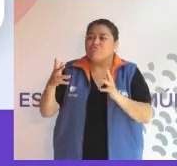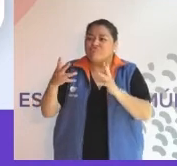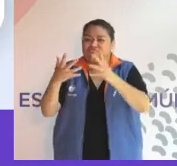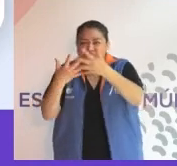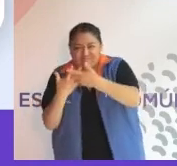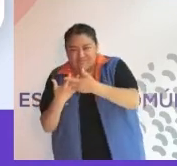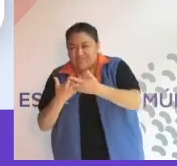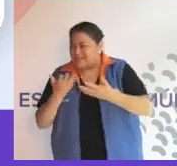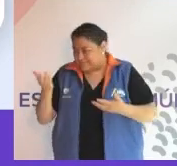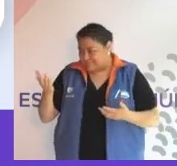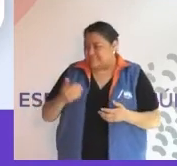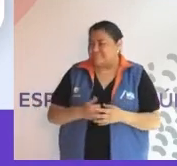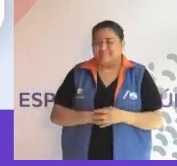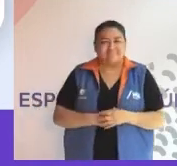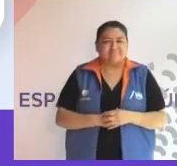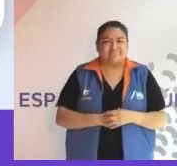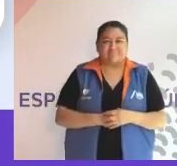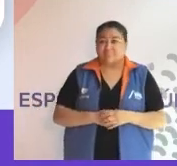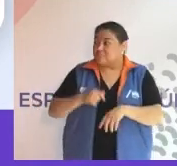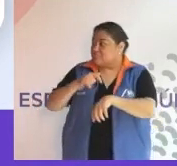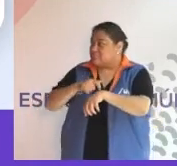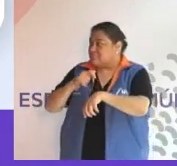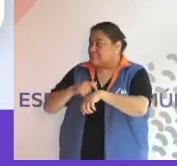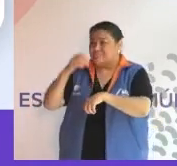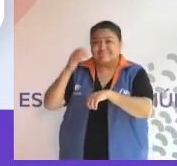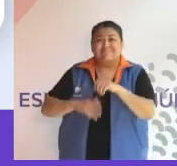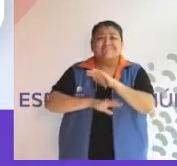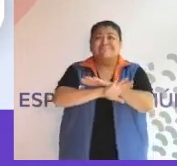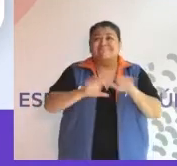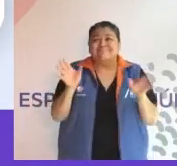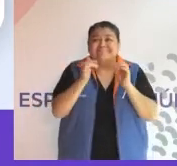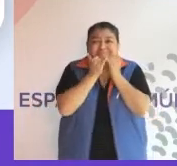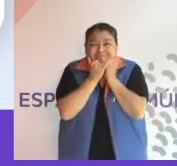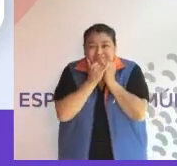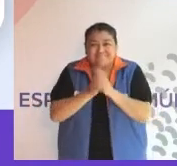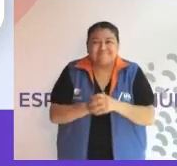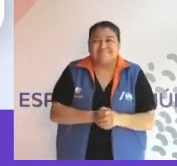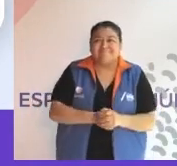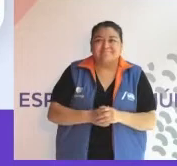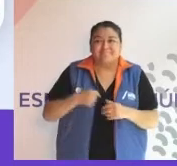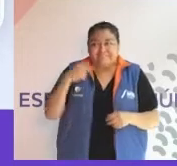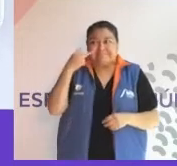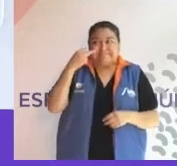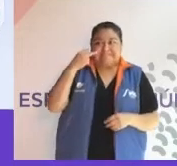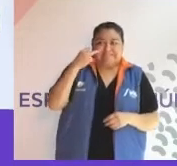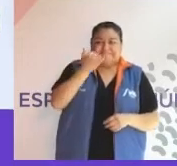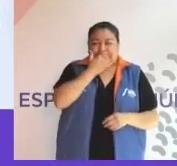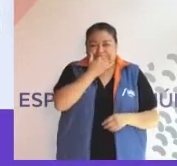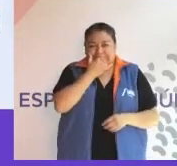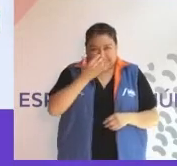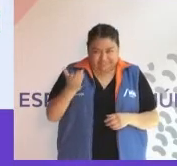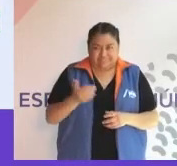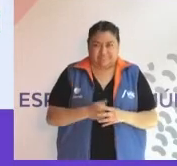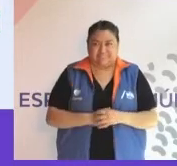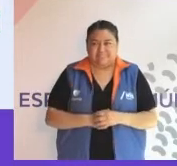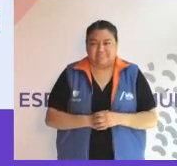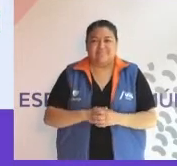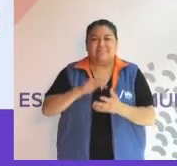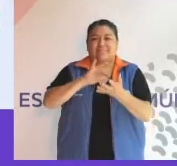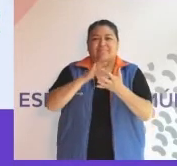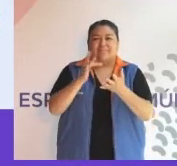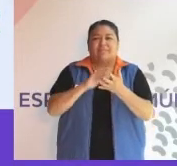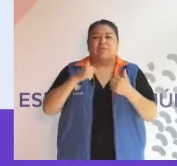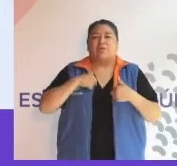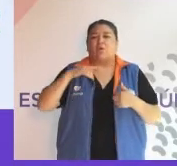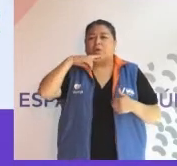Mariana, John, adelante, y creo, ya te lo juro que con esto acabamos. Me están echando ojos de pistola acá. Yo solamente